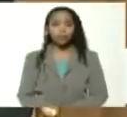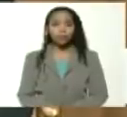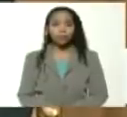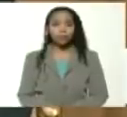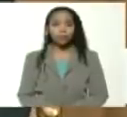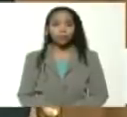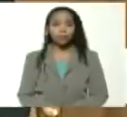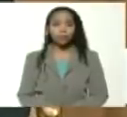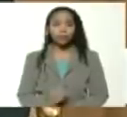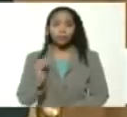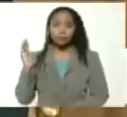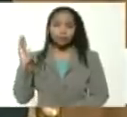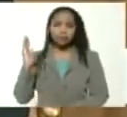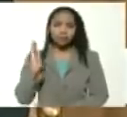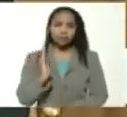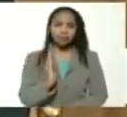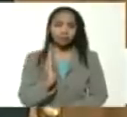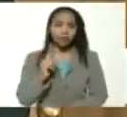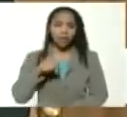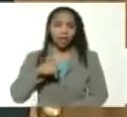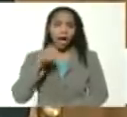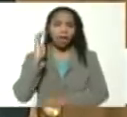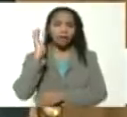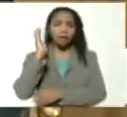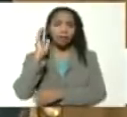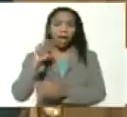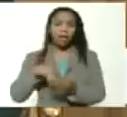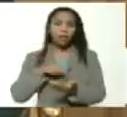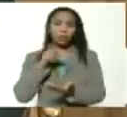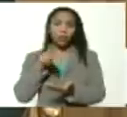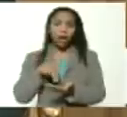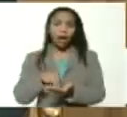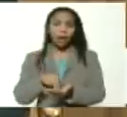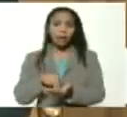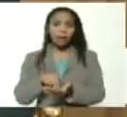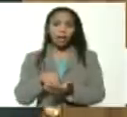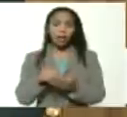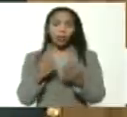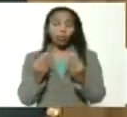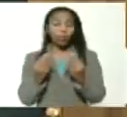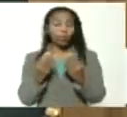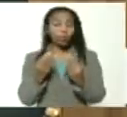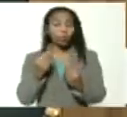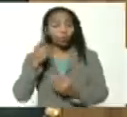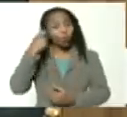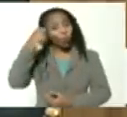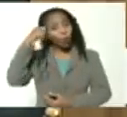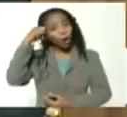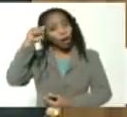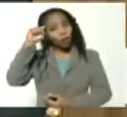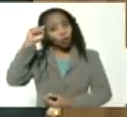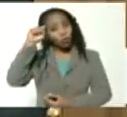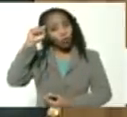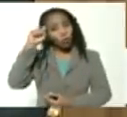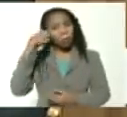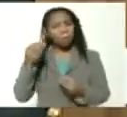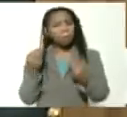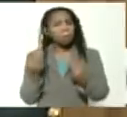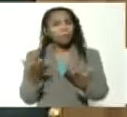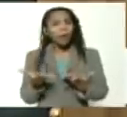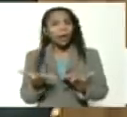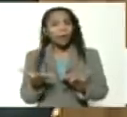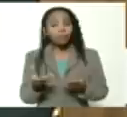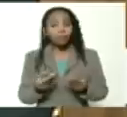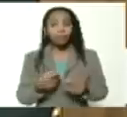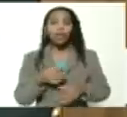venimos a esta magna asamblea nacional que nos trae tantos recuerdos para